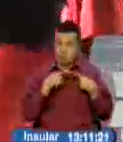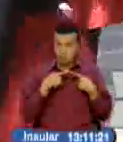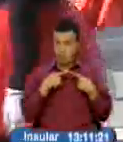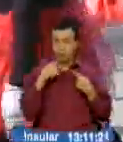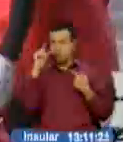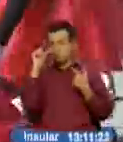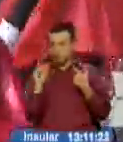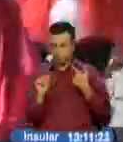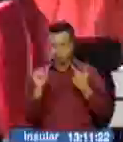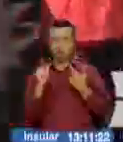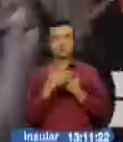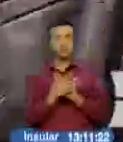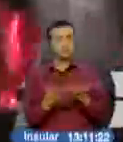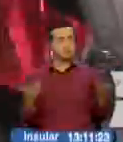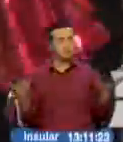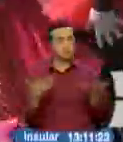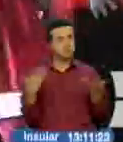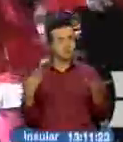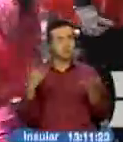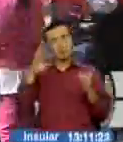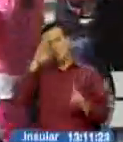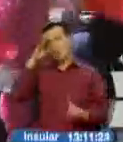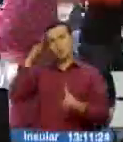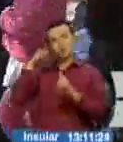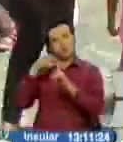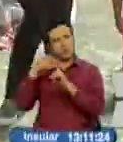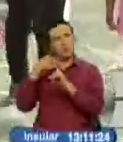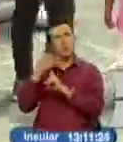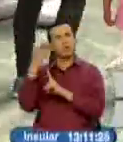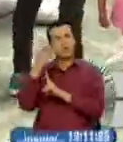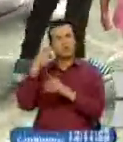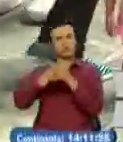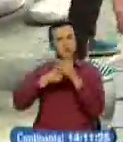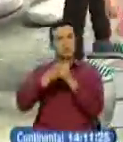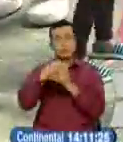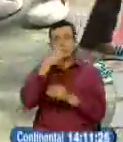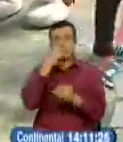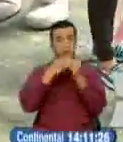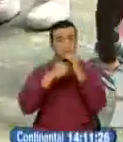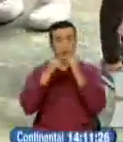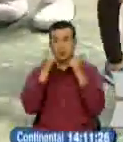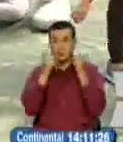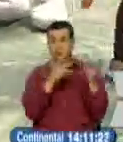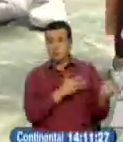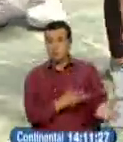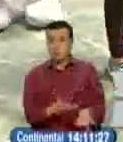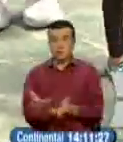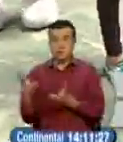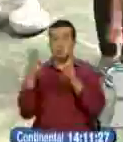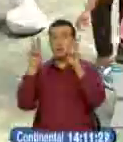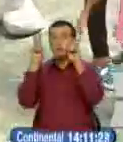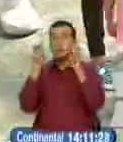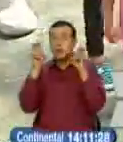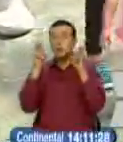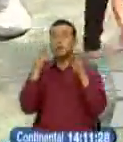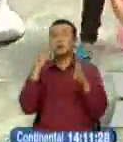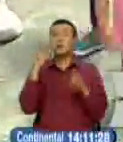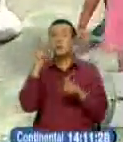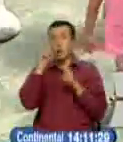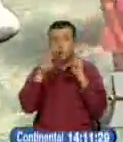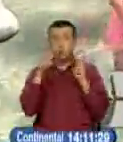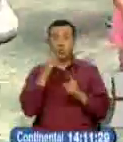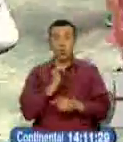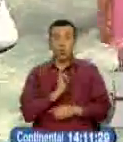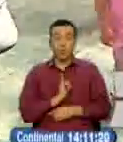nueva etapa de gobierno, la meta prioritaria es clara: combatir la desnutrición infantil, que en el caso de la crónica se ubica